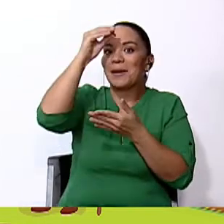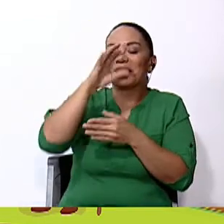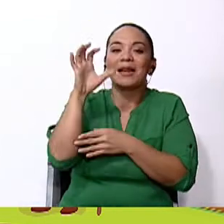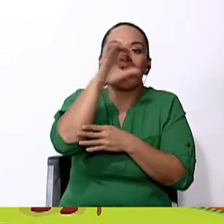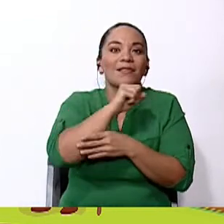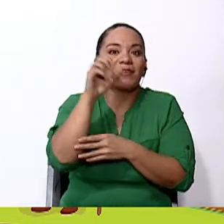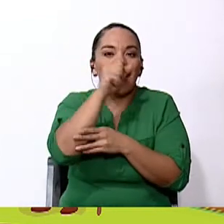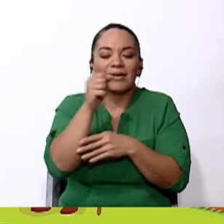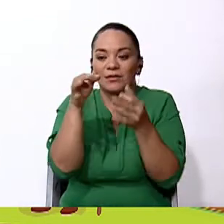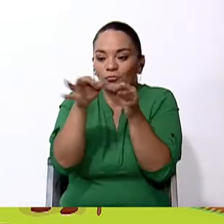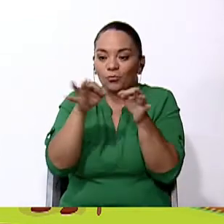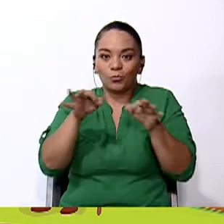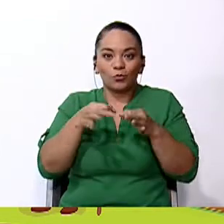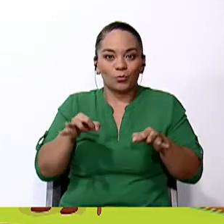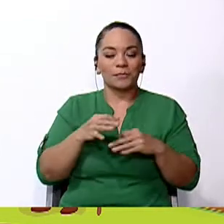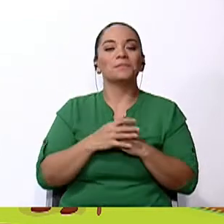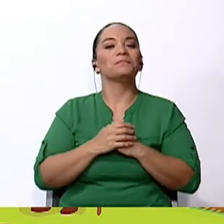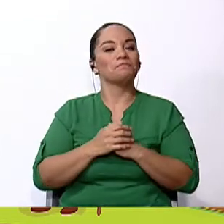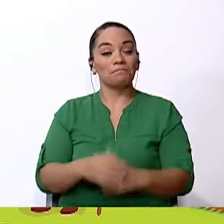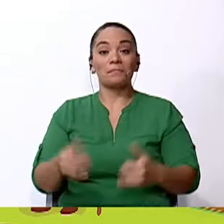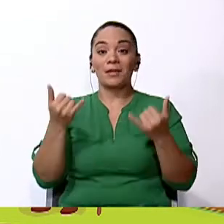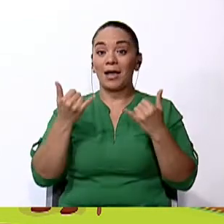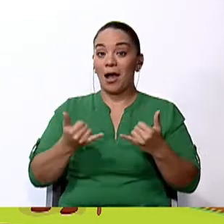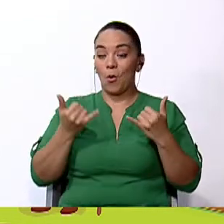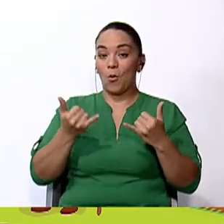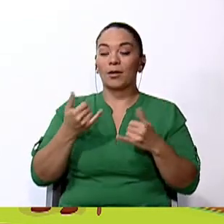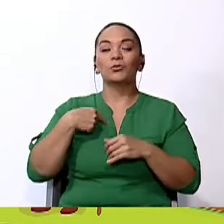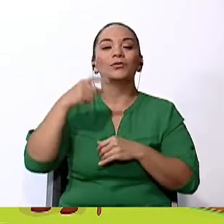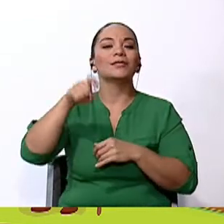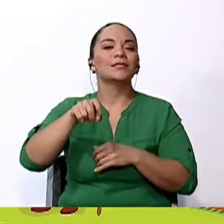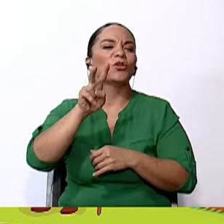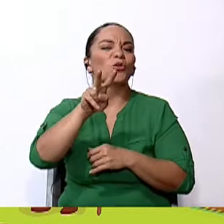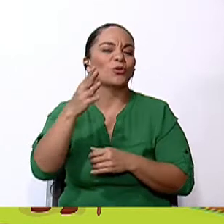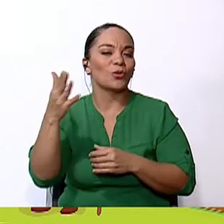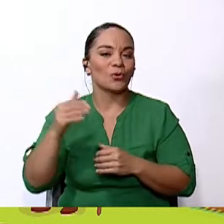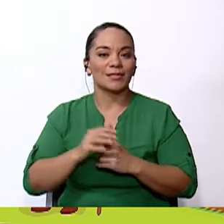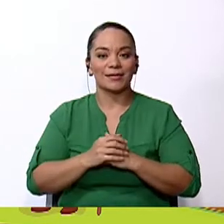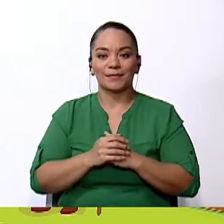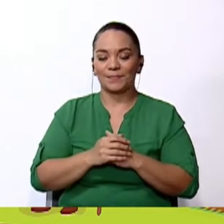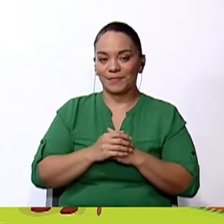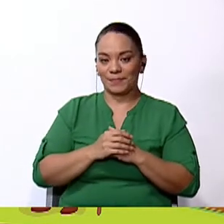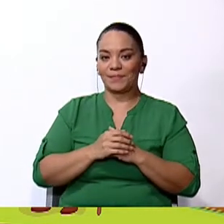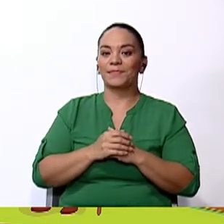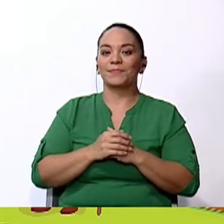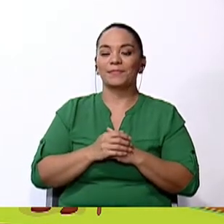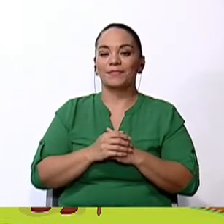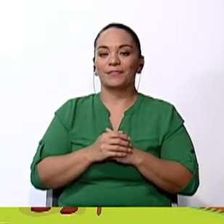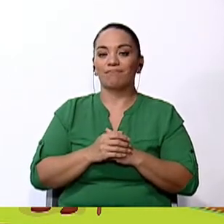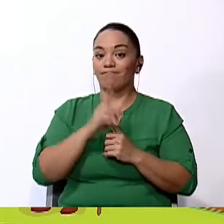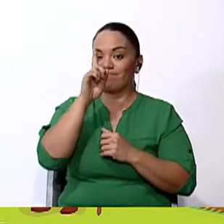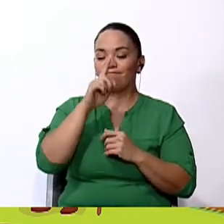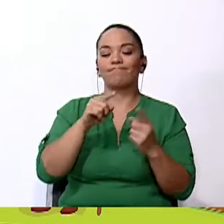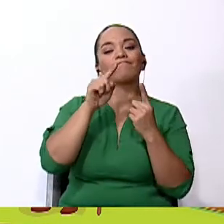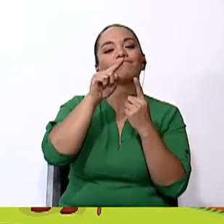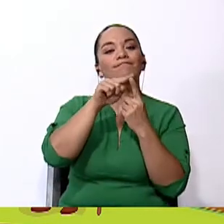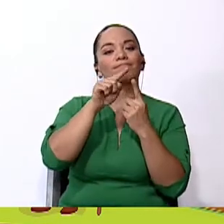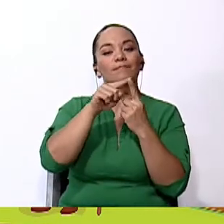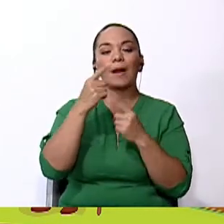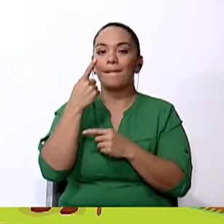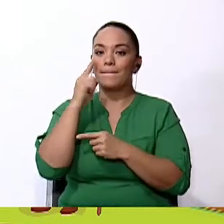adivinanzas. Bueno, pero ahora sí necesito dos cosas. ¿Cuáles? Bueno, la primera.